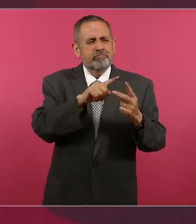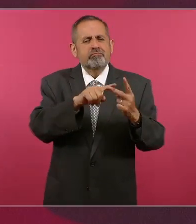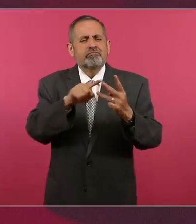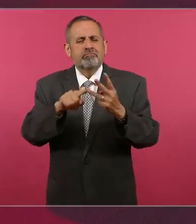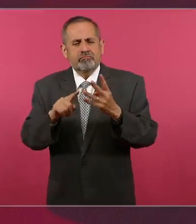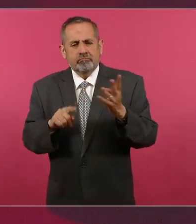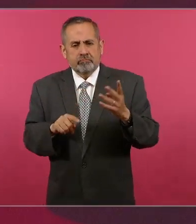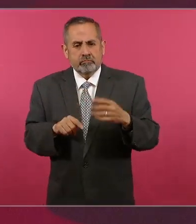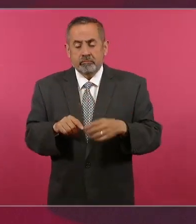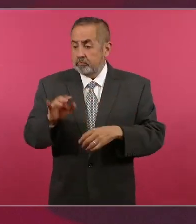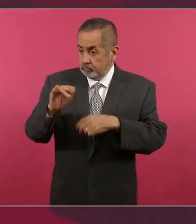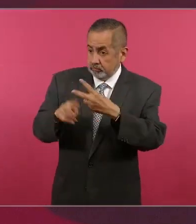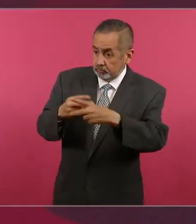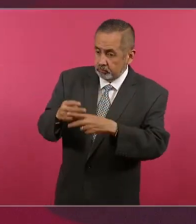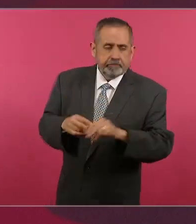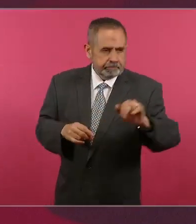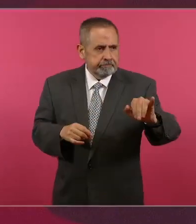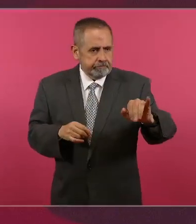sí va a ir